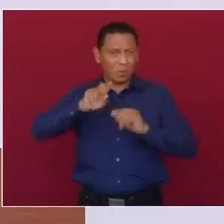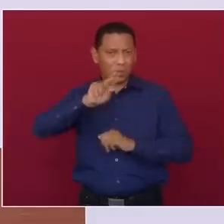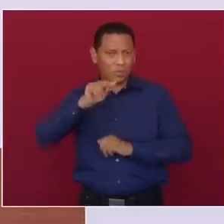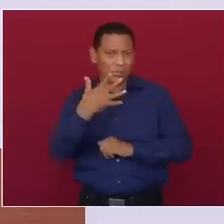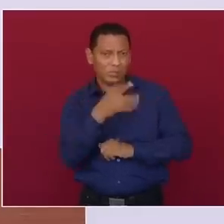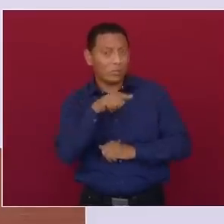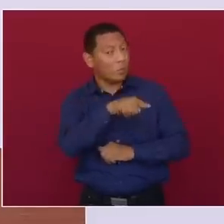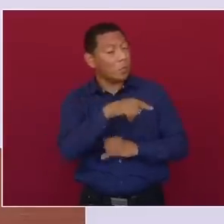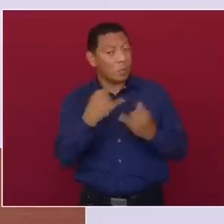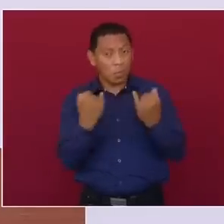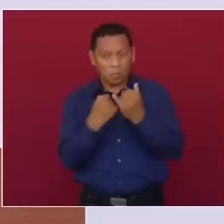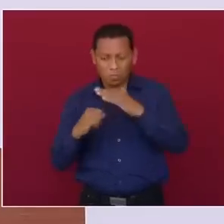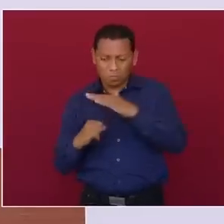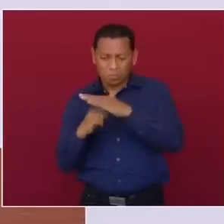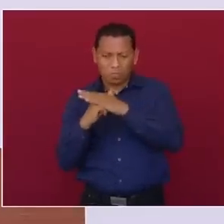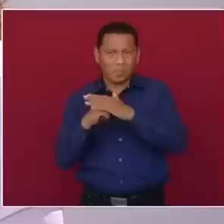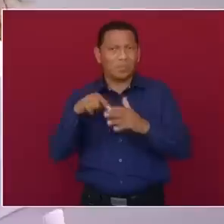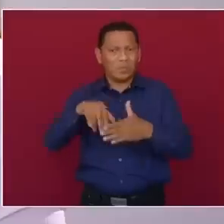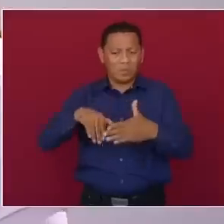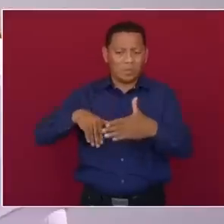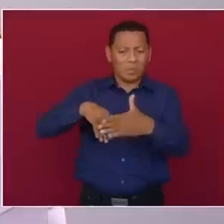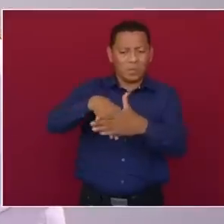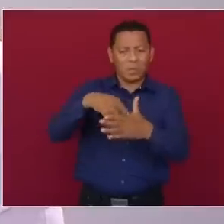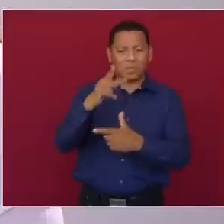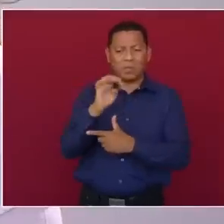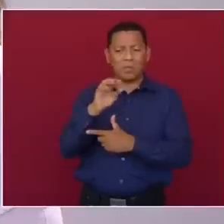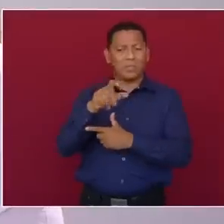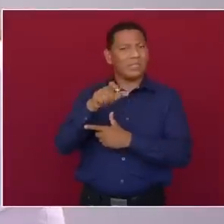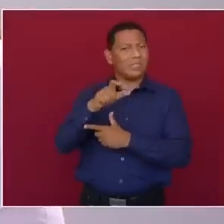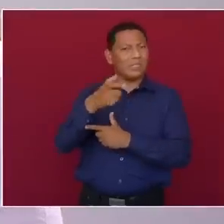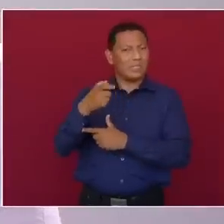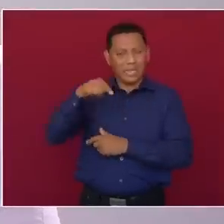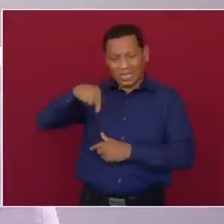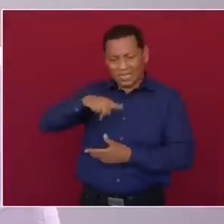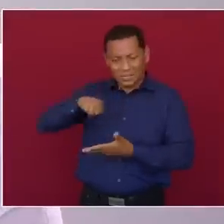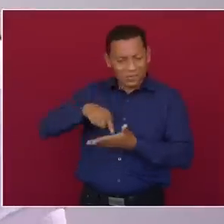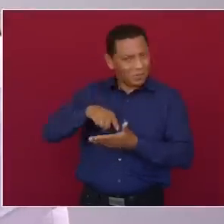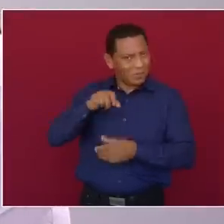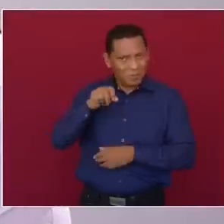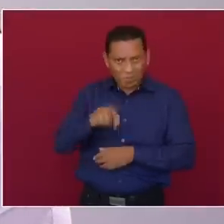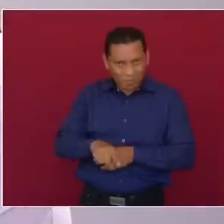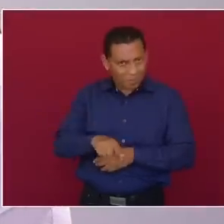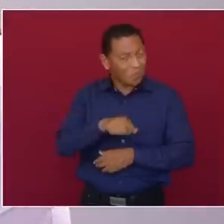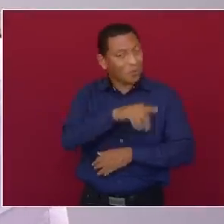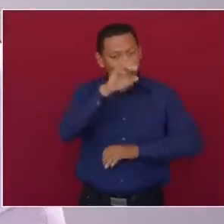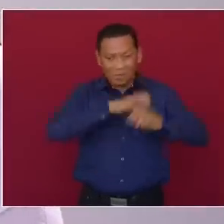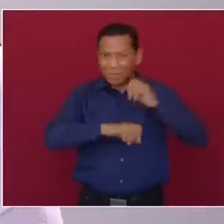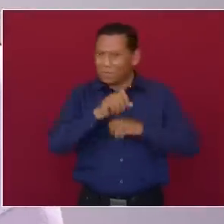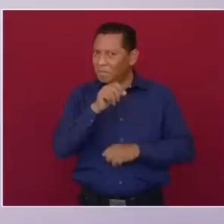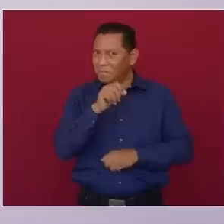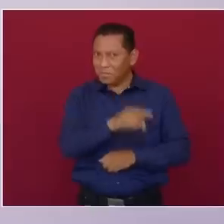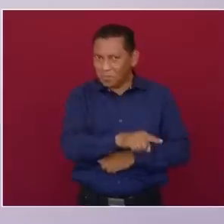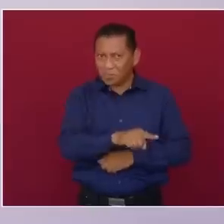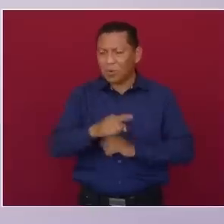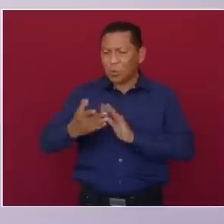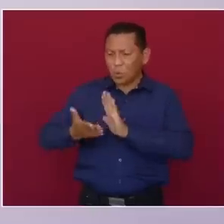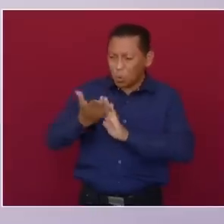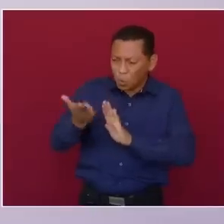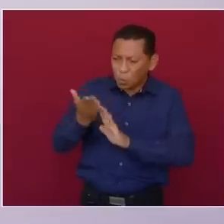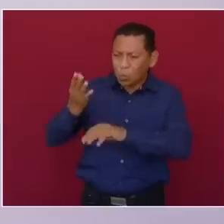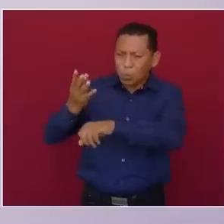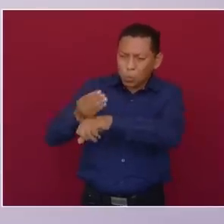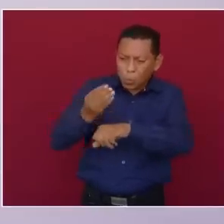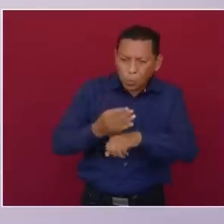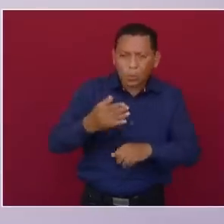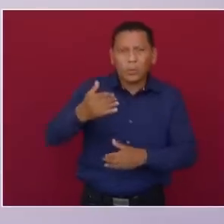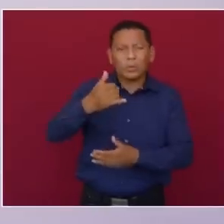la plataforma de la terminal de Pemex aquí en Dos Bocas y la misma que ha trabajado en la construcción en las islas de